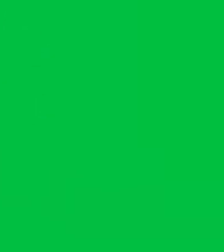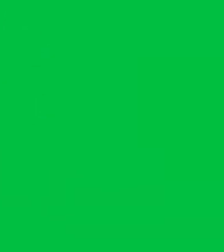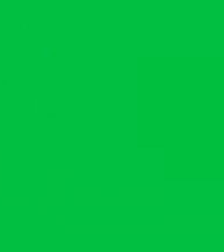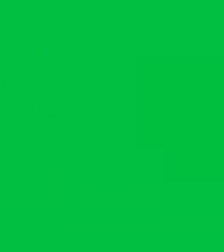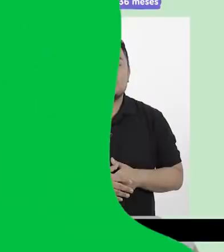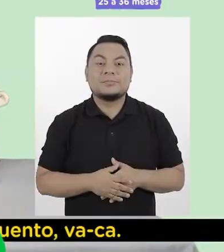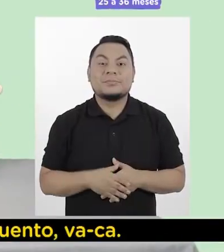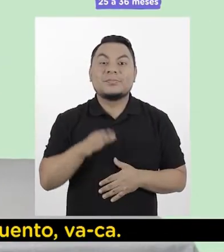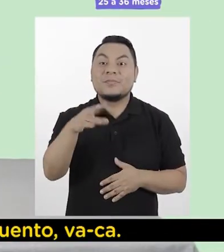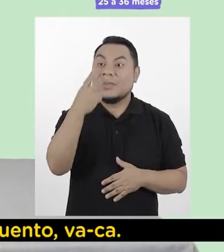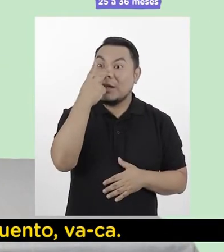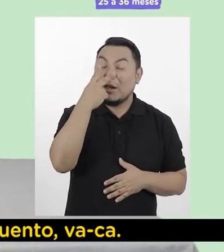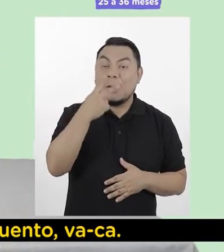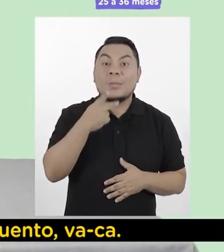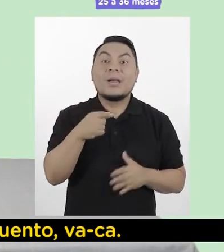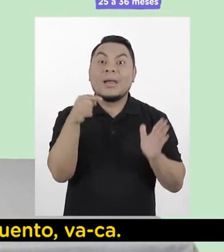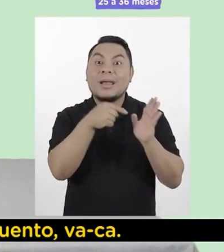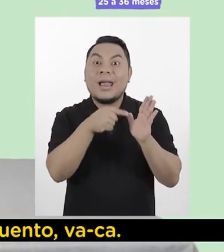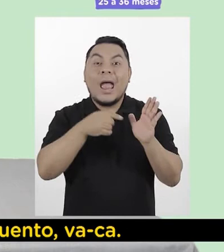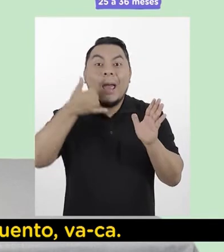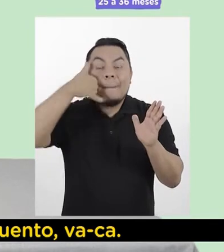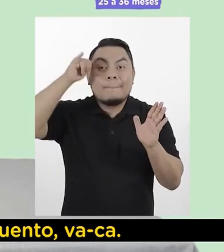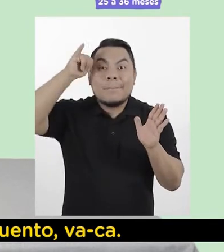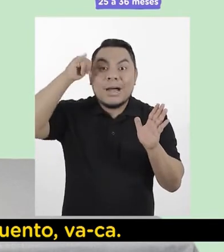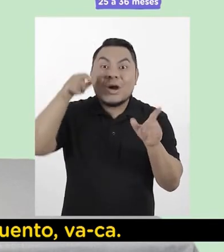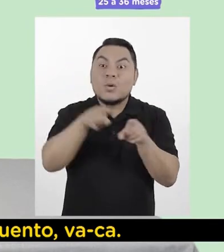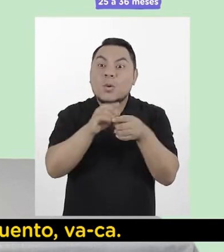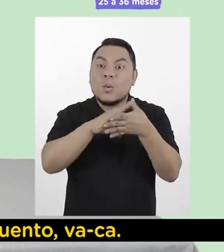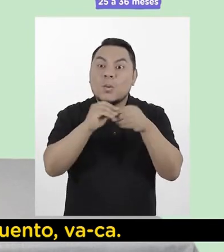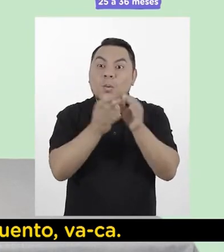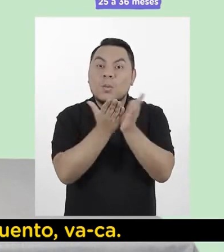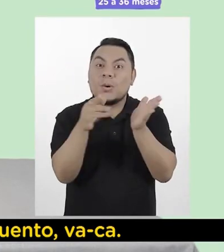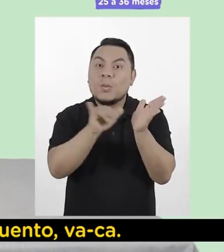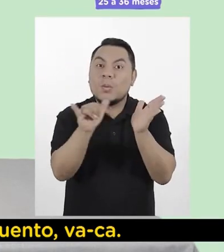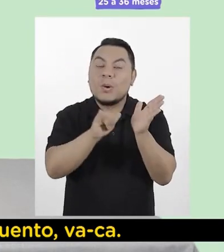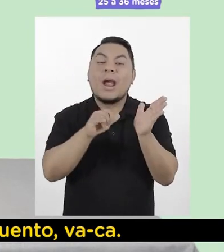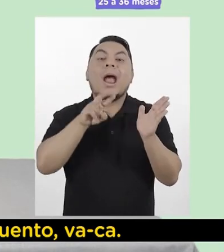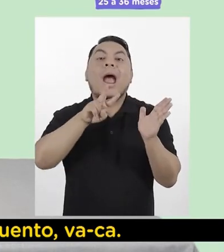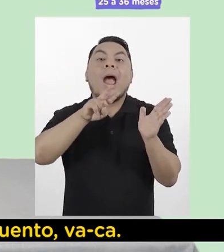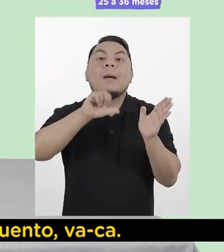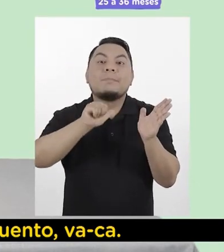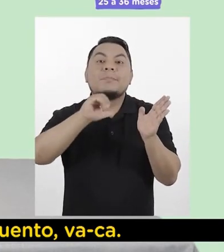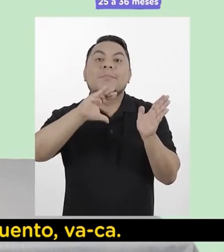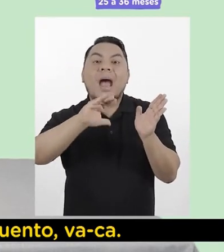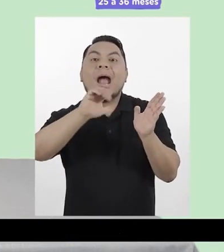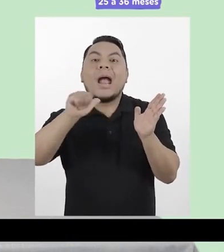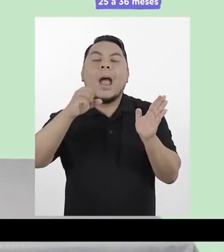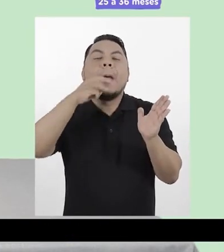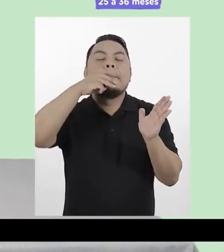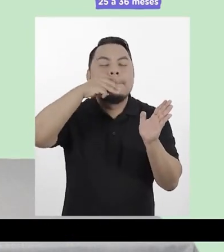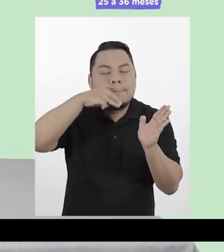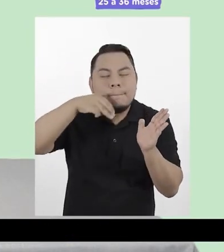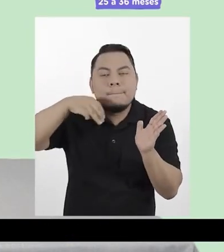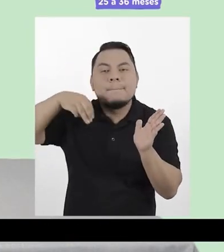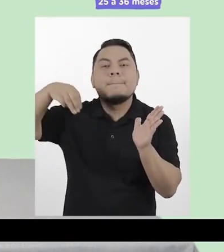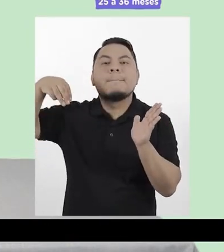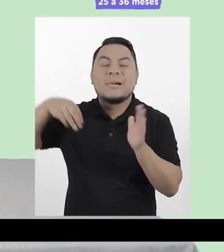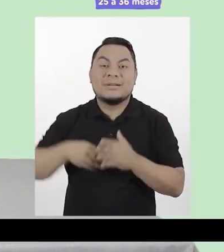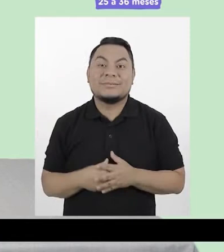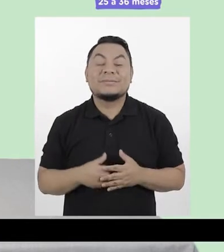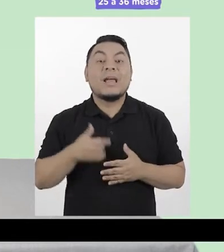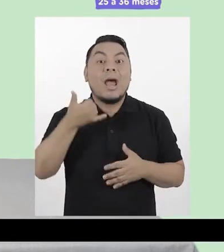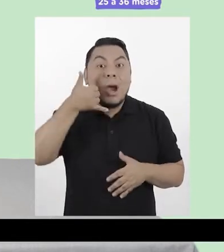faciales. Mira, Jorge, es una vaca, como la de tu cuento. Vaca.